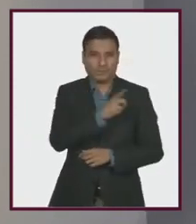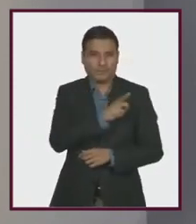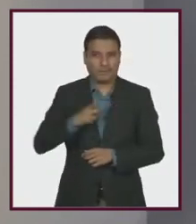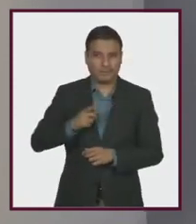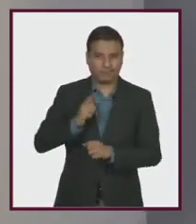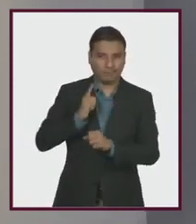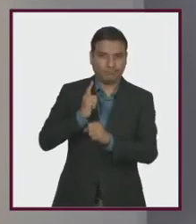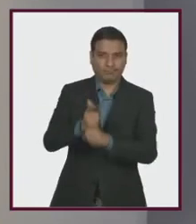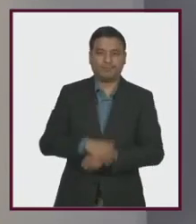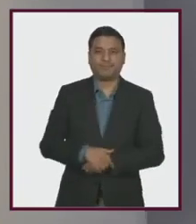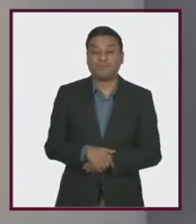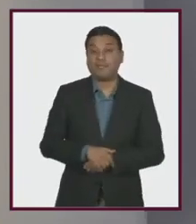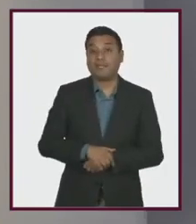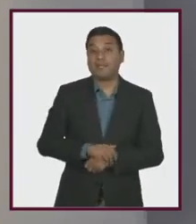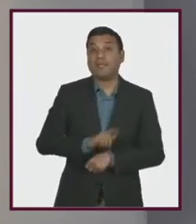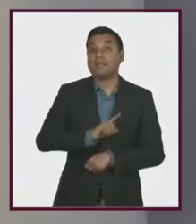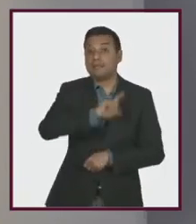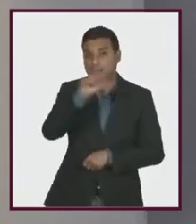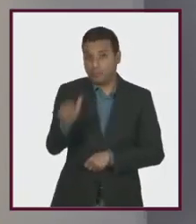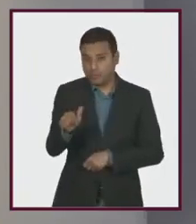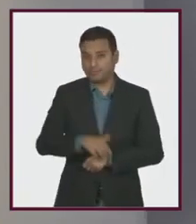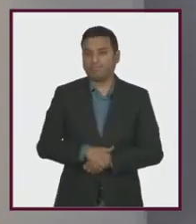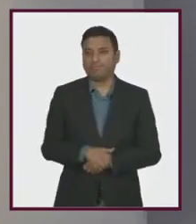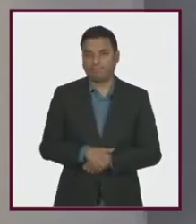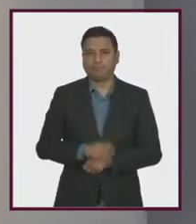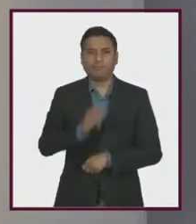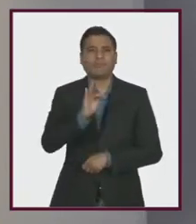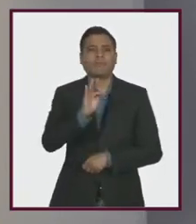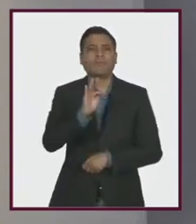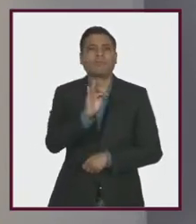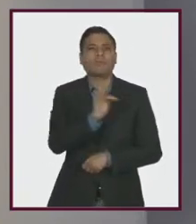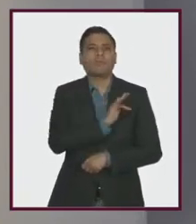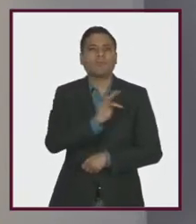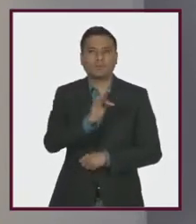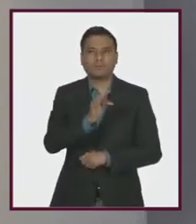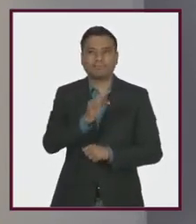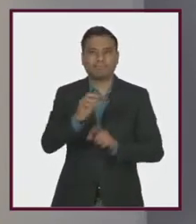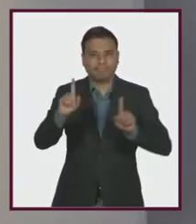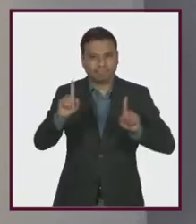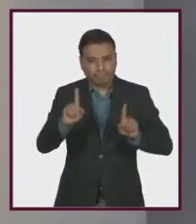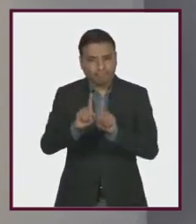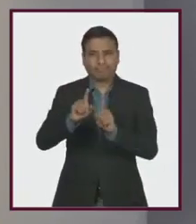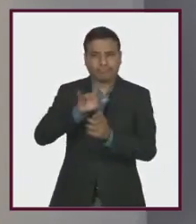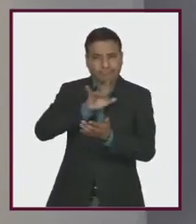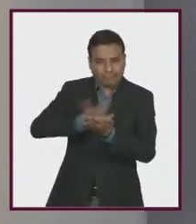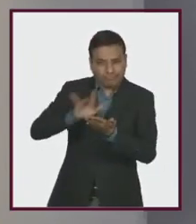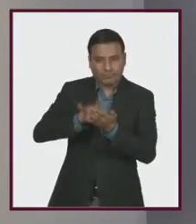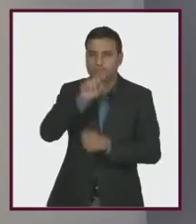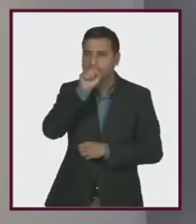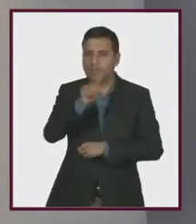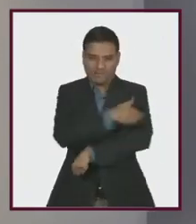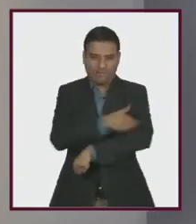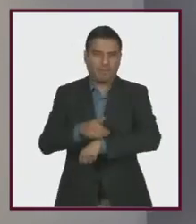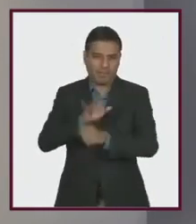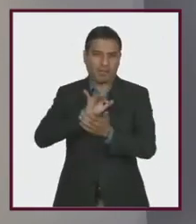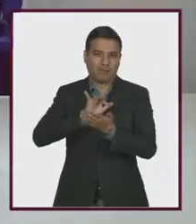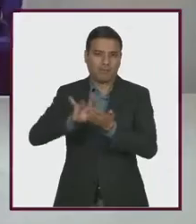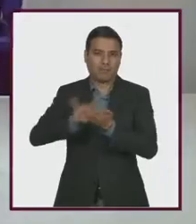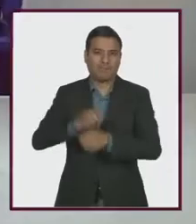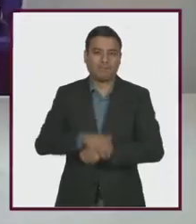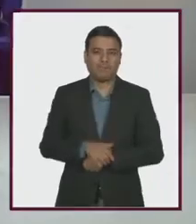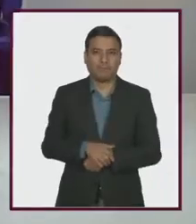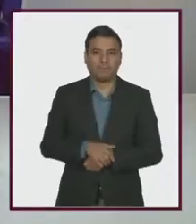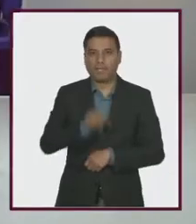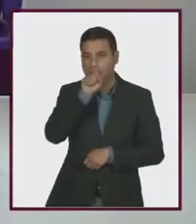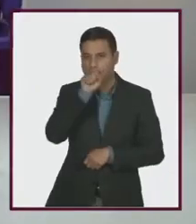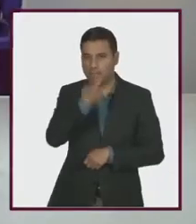ahí, pues, quizá llevar un acompañamiento con él y la familia. Y las y los docentes,